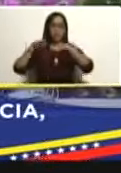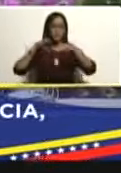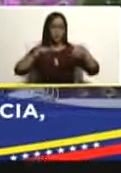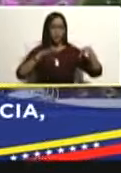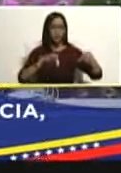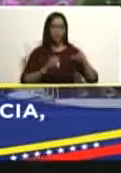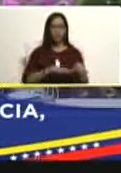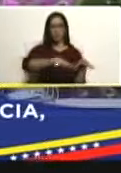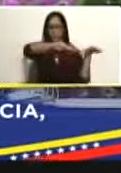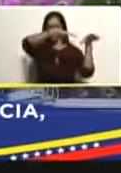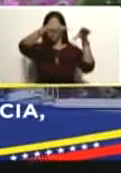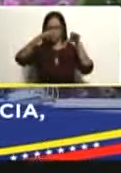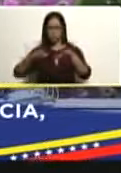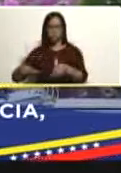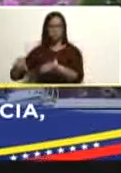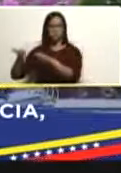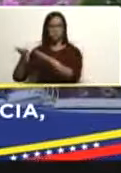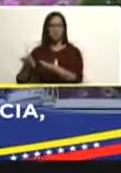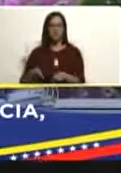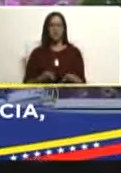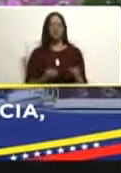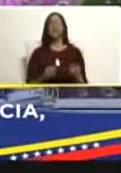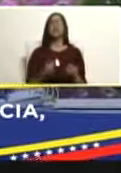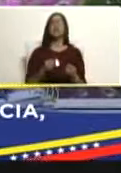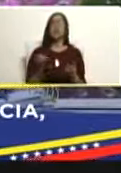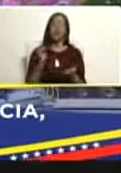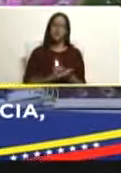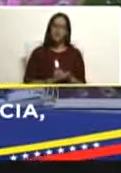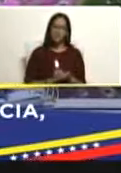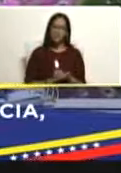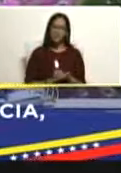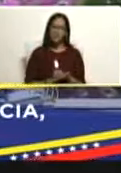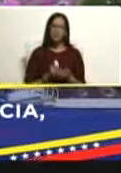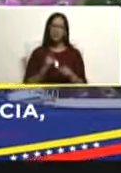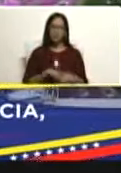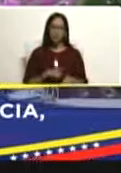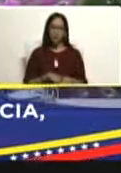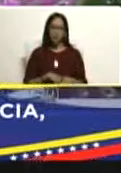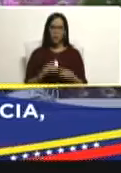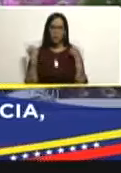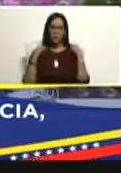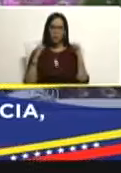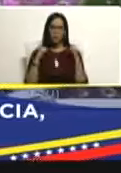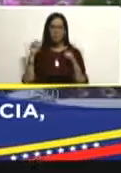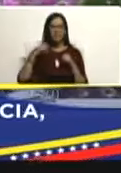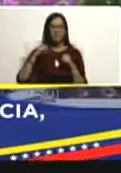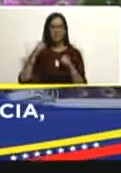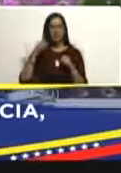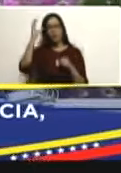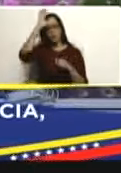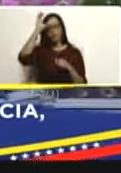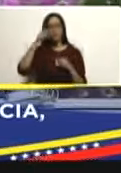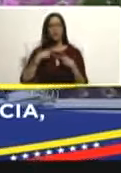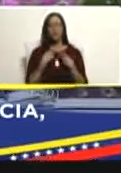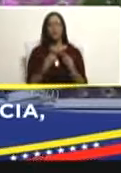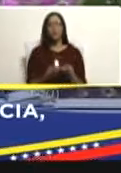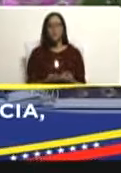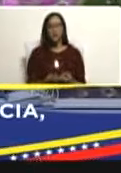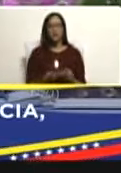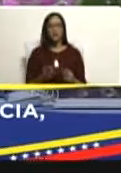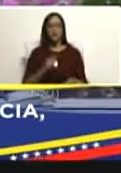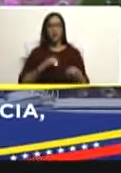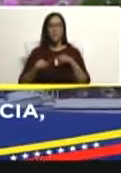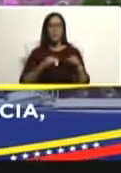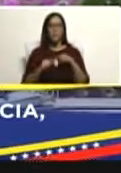que vivimos también el año pasado. Prepararnos para este tiempo requiere conocimiento, voluntad y una gestión política de